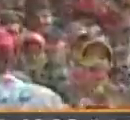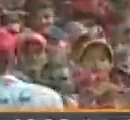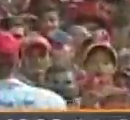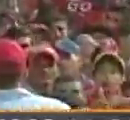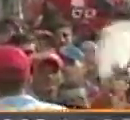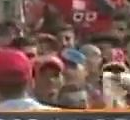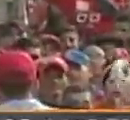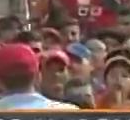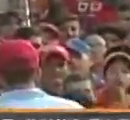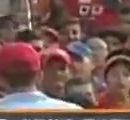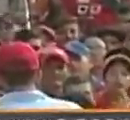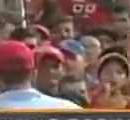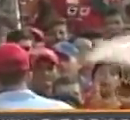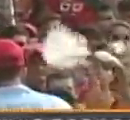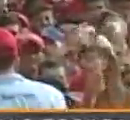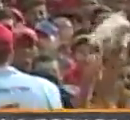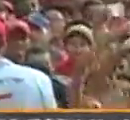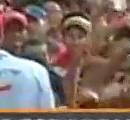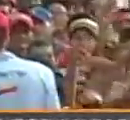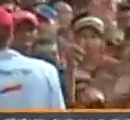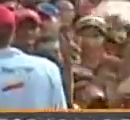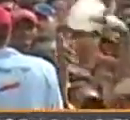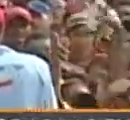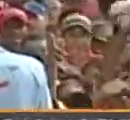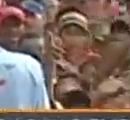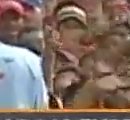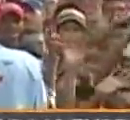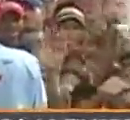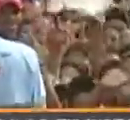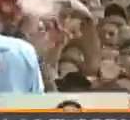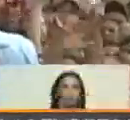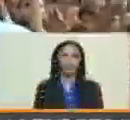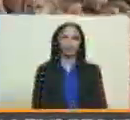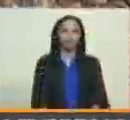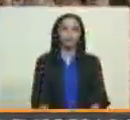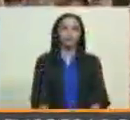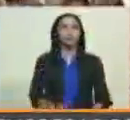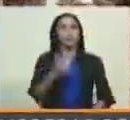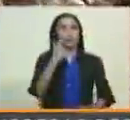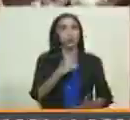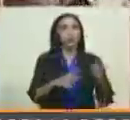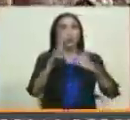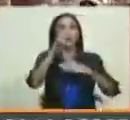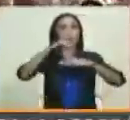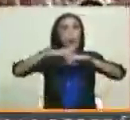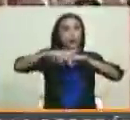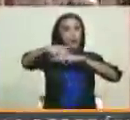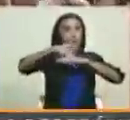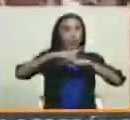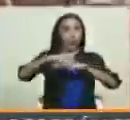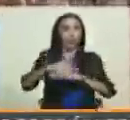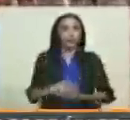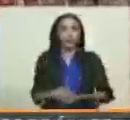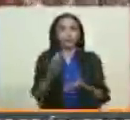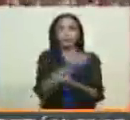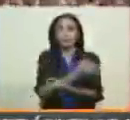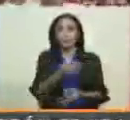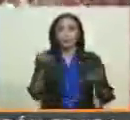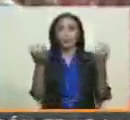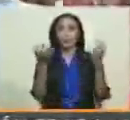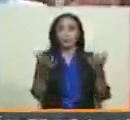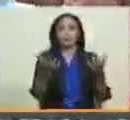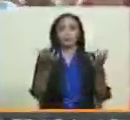avenida Cuatricentenaria están de bote en bote en la manifestación más grande que jamás se haya hecho